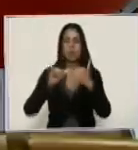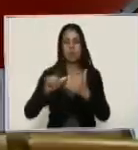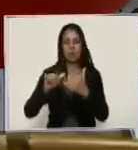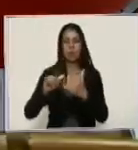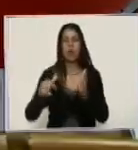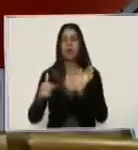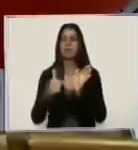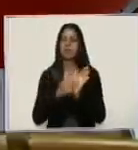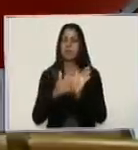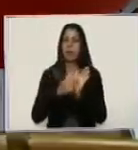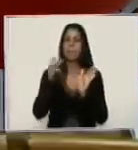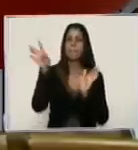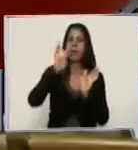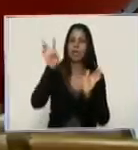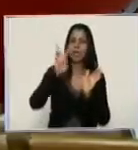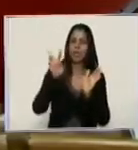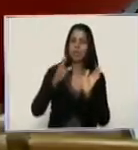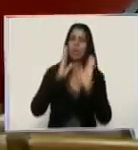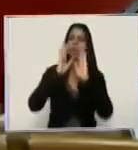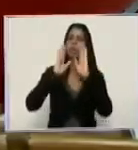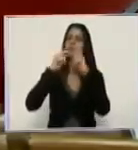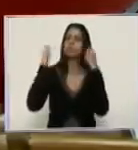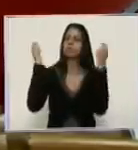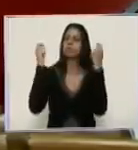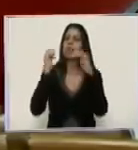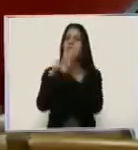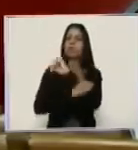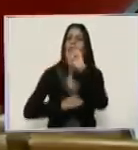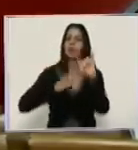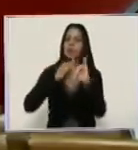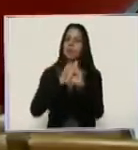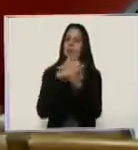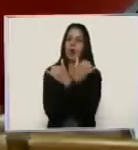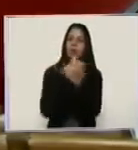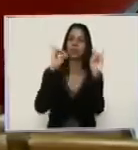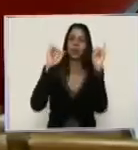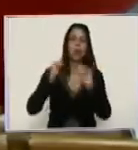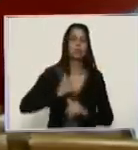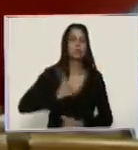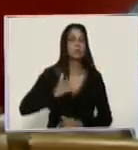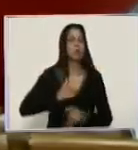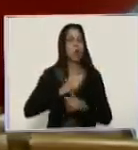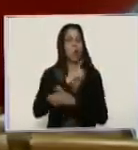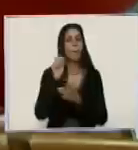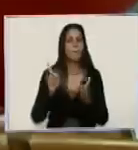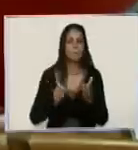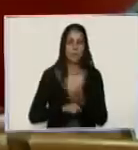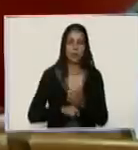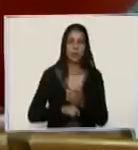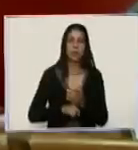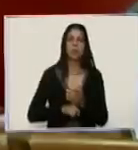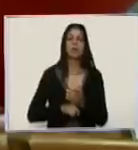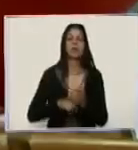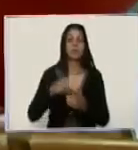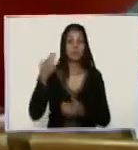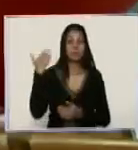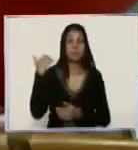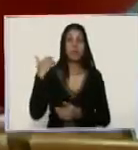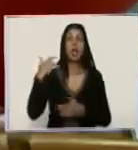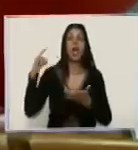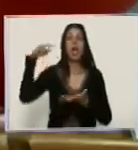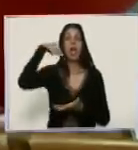practicadas en un país que proclama al mundo su independencia y soberanía absoluta, ganada en los cerrados campos de